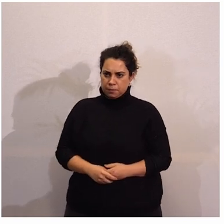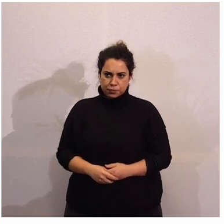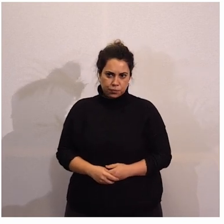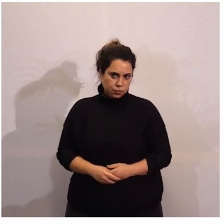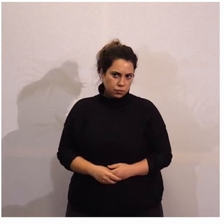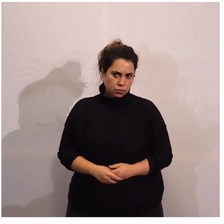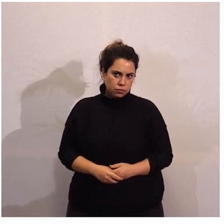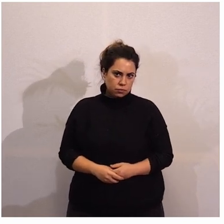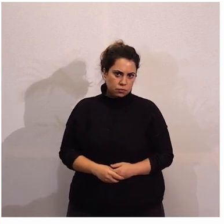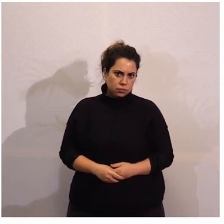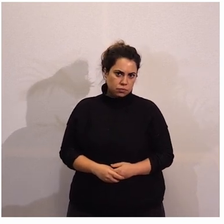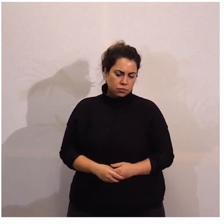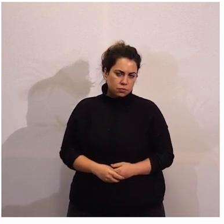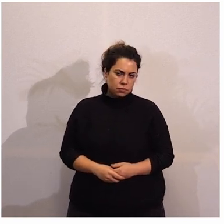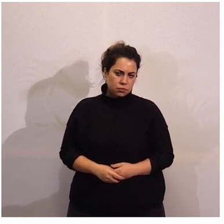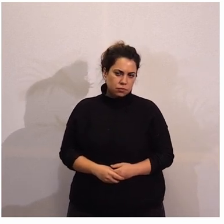¿Cuándo se deja de